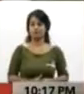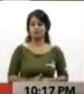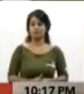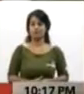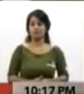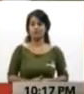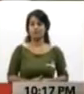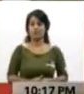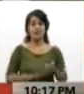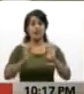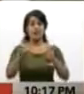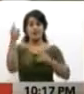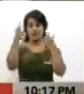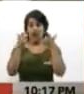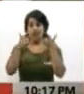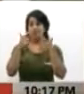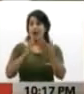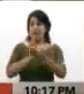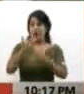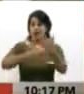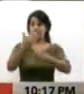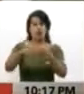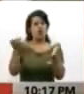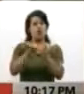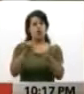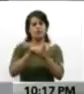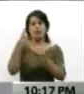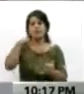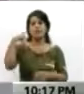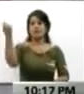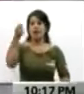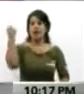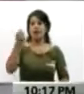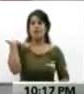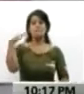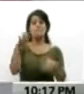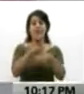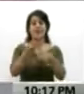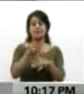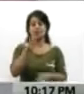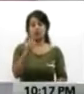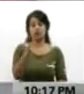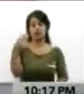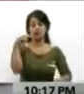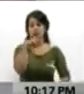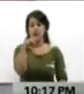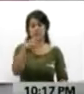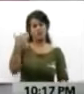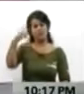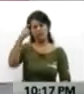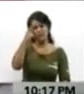Hugo Chávez avanza desde el llano. Esto fue martes 2 de octubre. Aquí estuvimos entonces, fue el